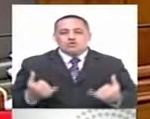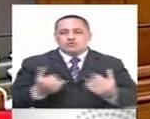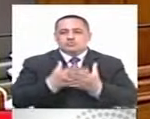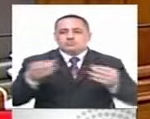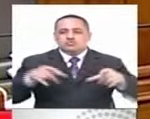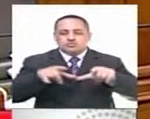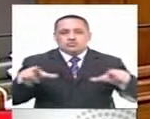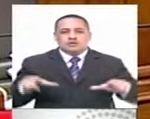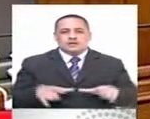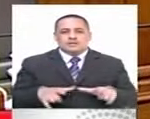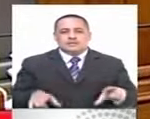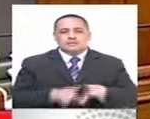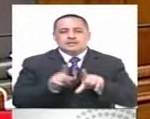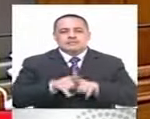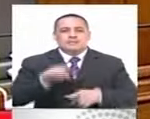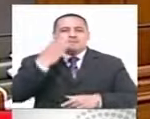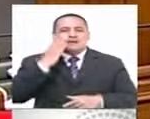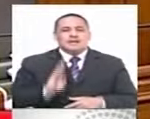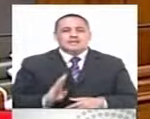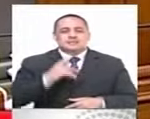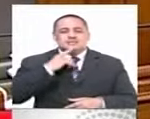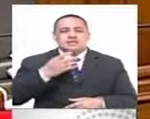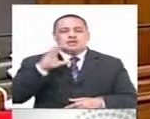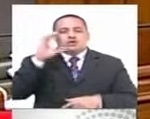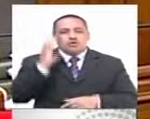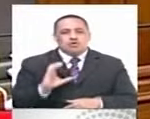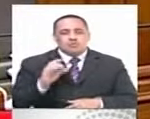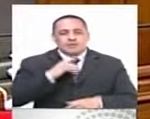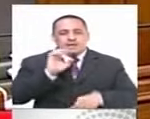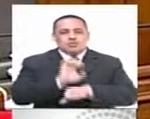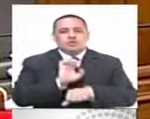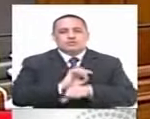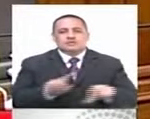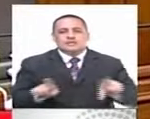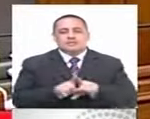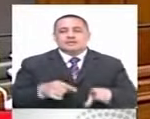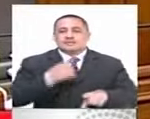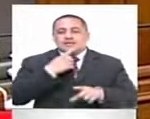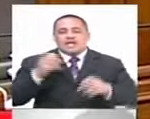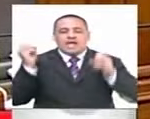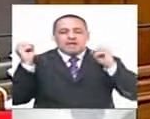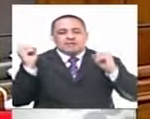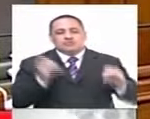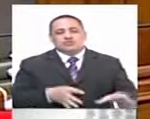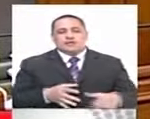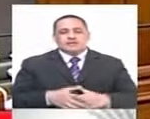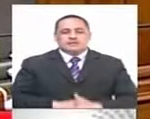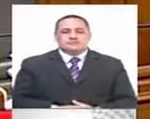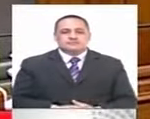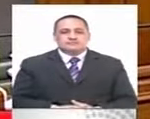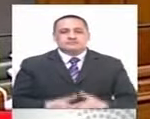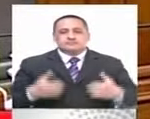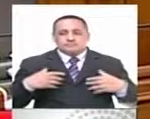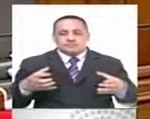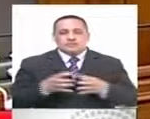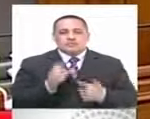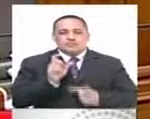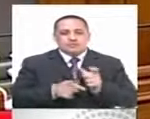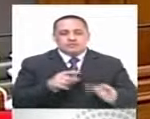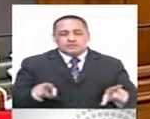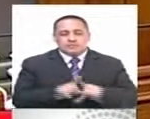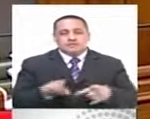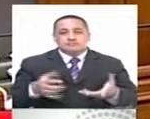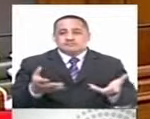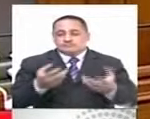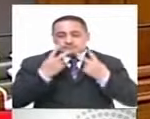fronteras, Brasil, Colombia y Ecuador, están abandonadas. Y nuestros pueblos, ni qué